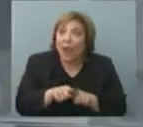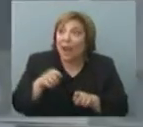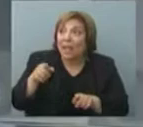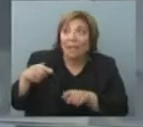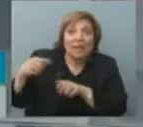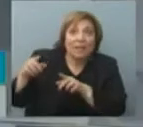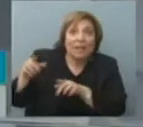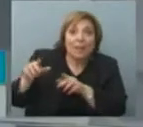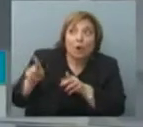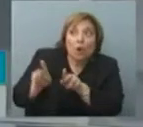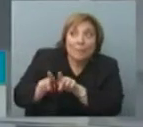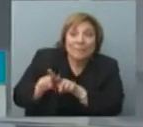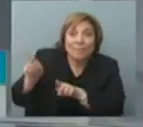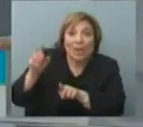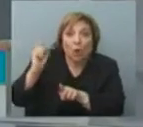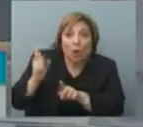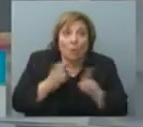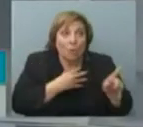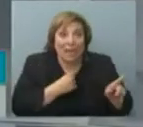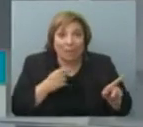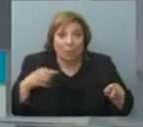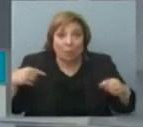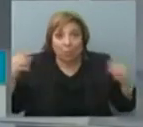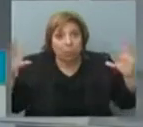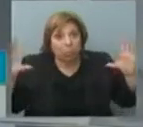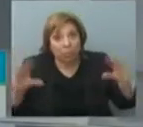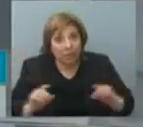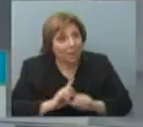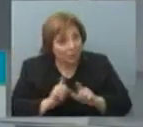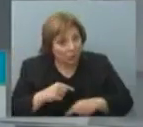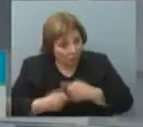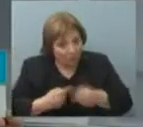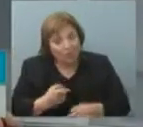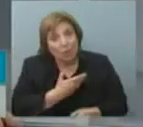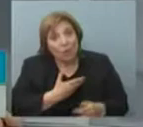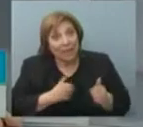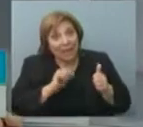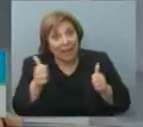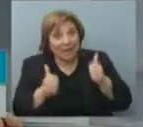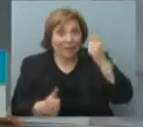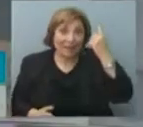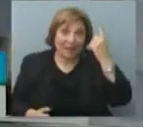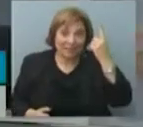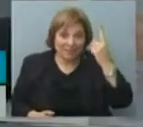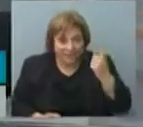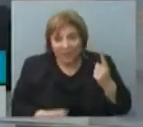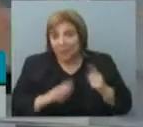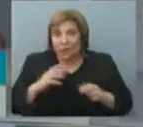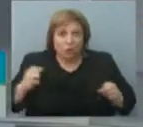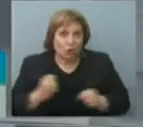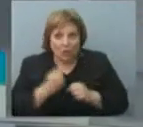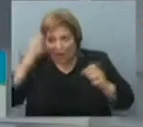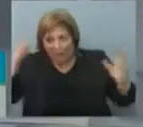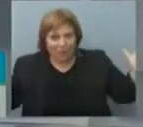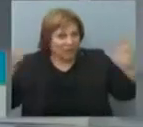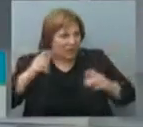lógica que después que está te das cuenta que es el partido de gobierno Cuando gana y sobre todo la primera instancia ponés todas las mejores cabezas